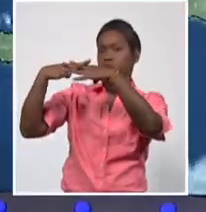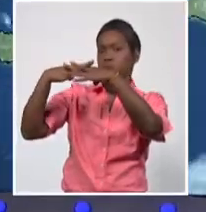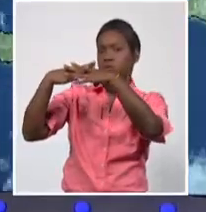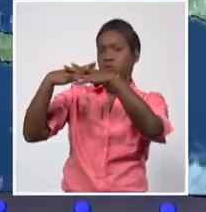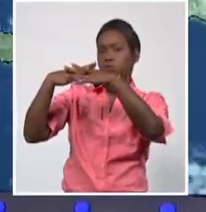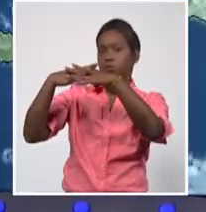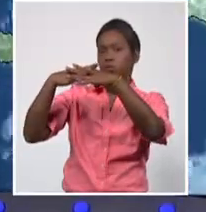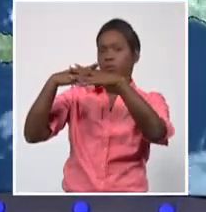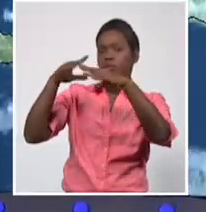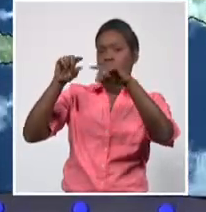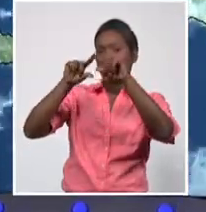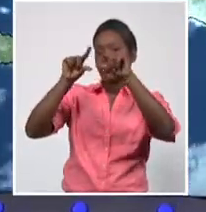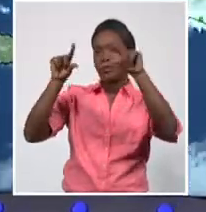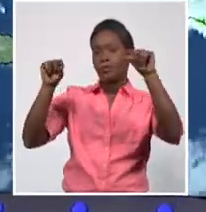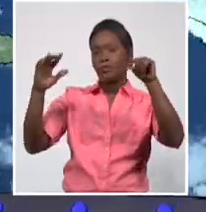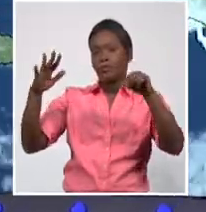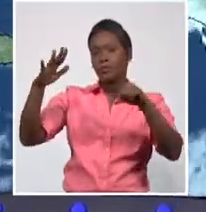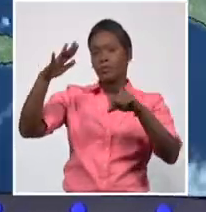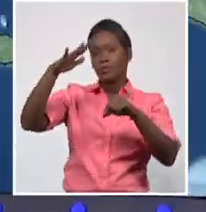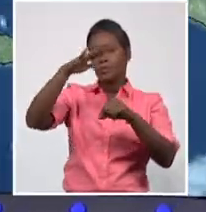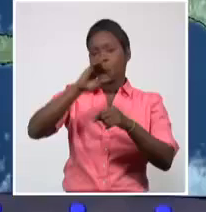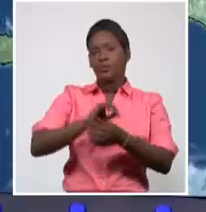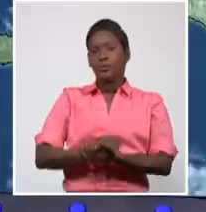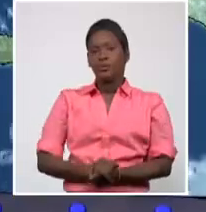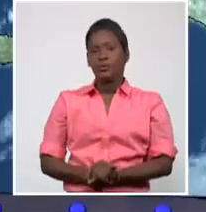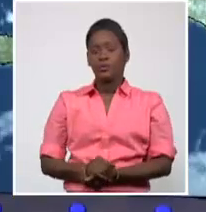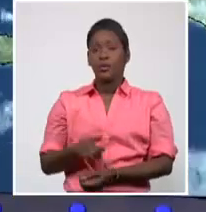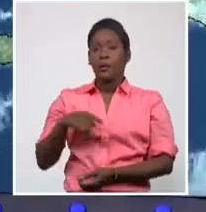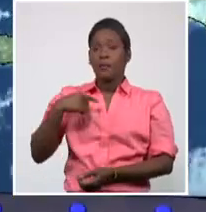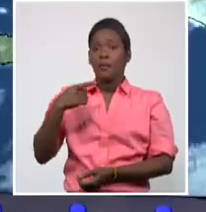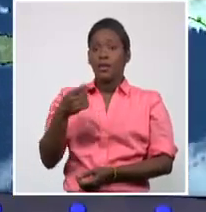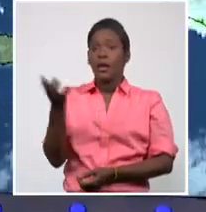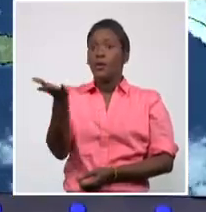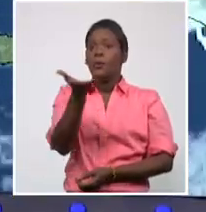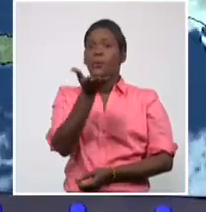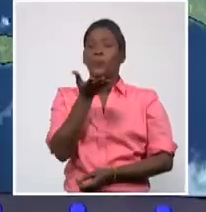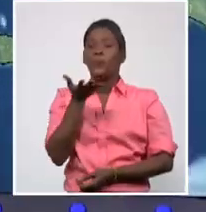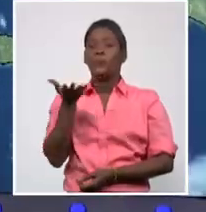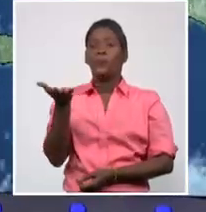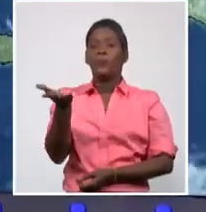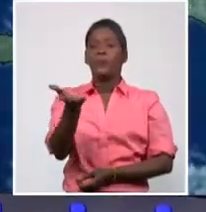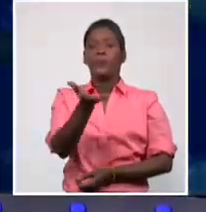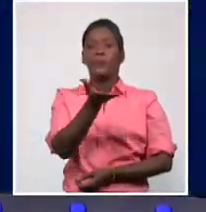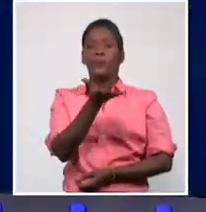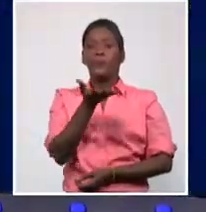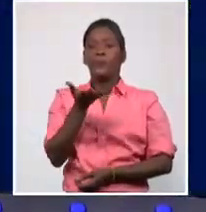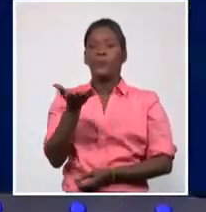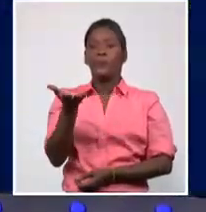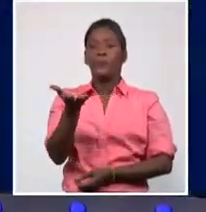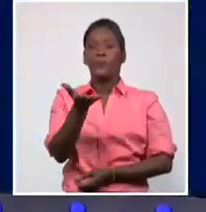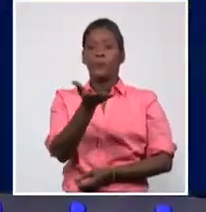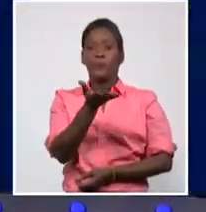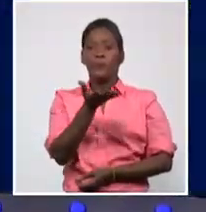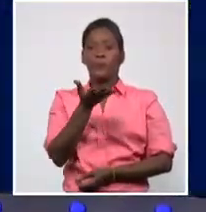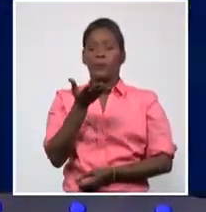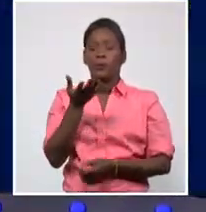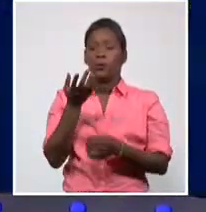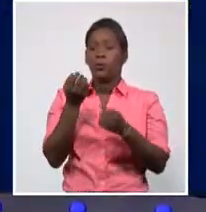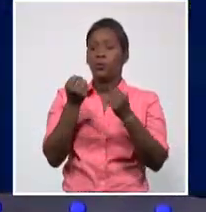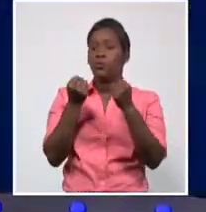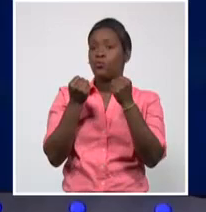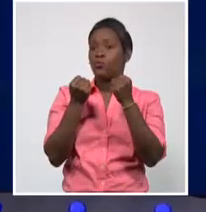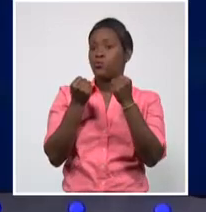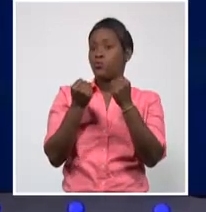este en gran parte de nuestro territorio. Y para mañana los vientos girarán al componente sudeste y se elevarán las